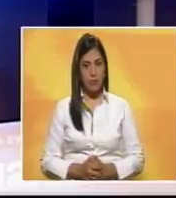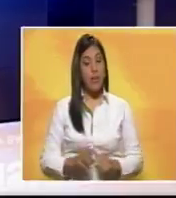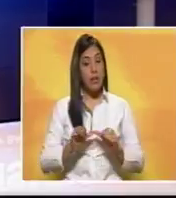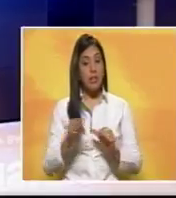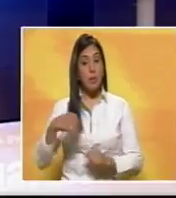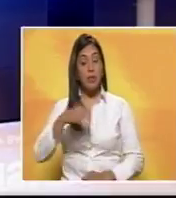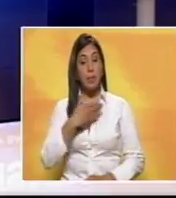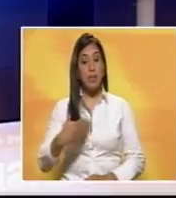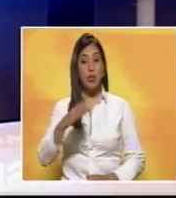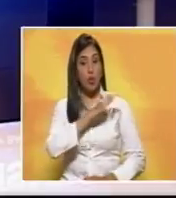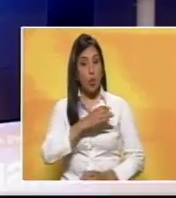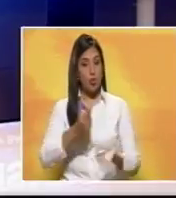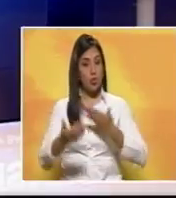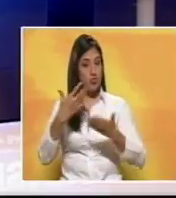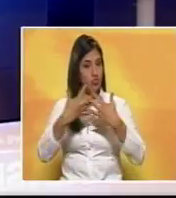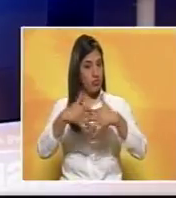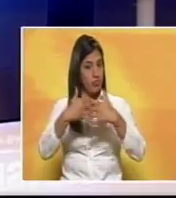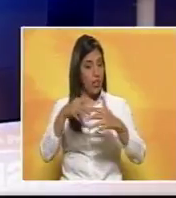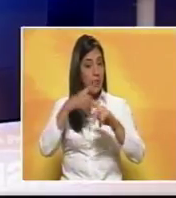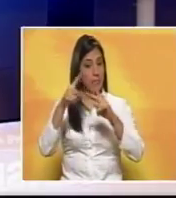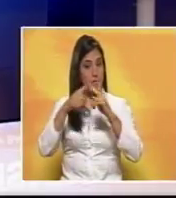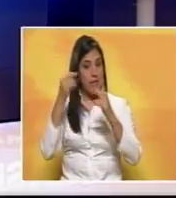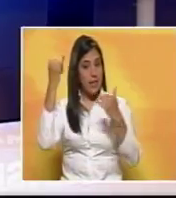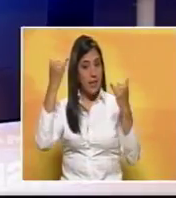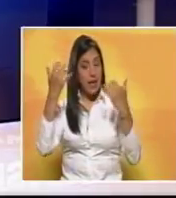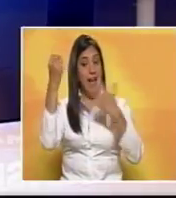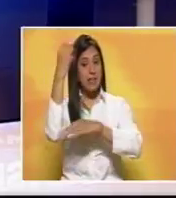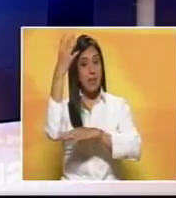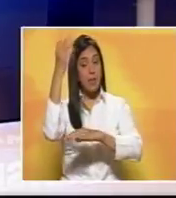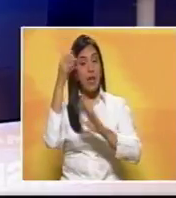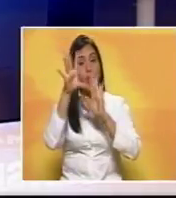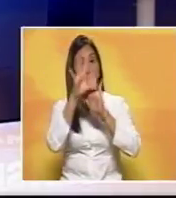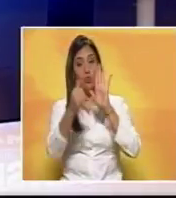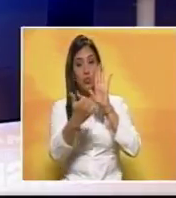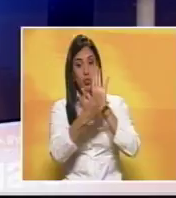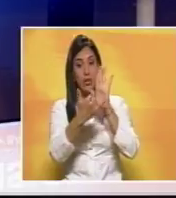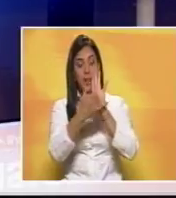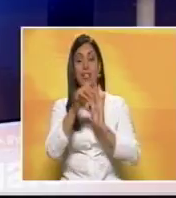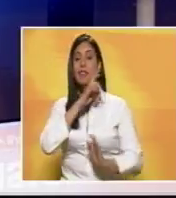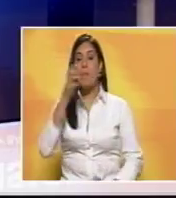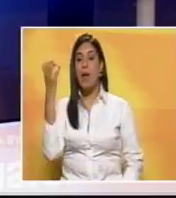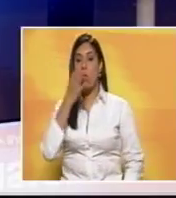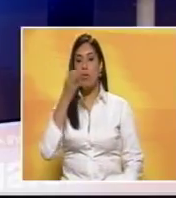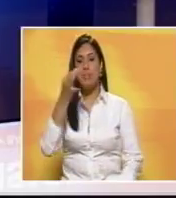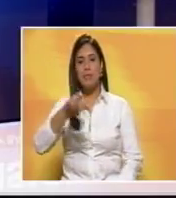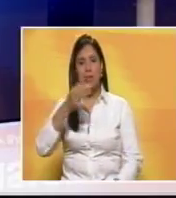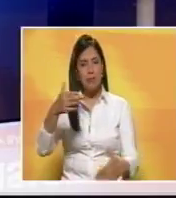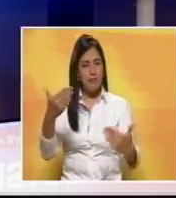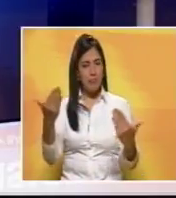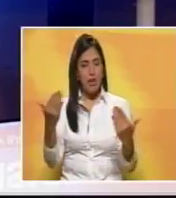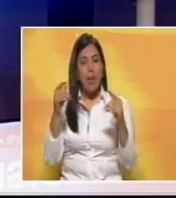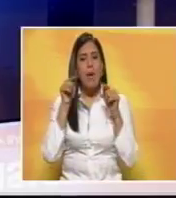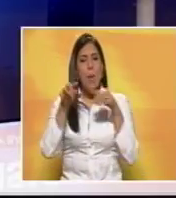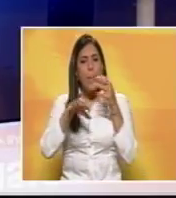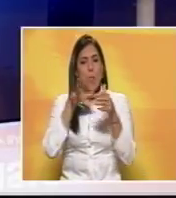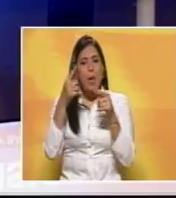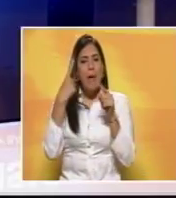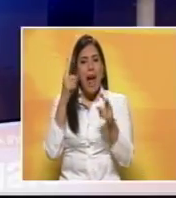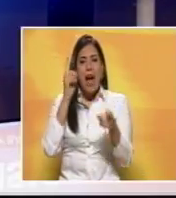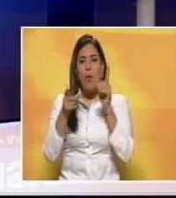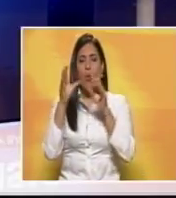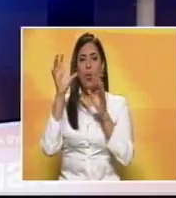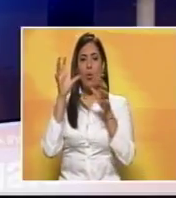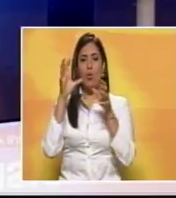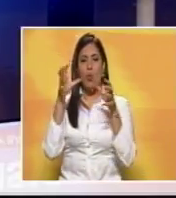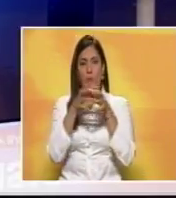Continuamos. El presidente de la Comisión de Economía Productiva y Diversificada de la Asamblea Constituyente, Eduardo Piñate, aseguró que el hecho de que algunos partidos